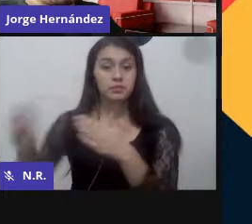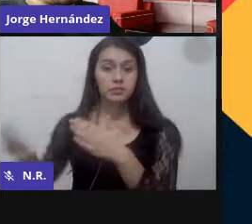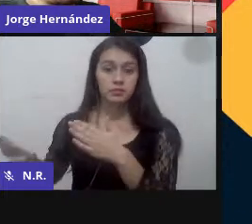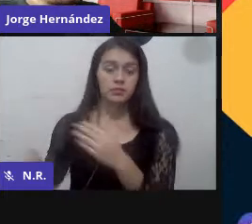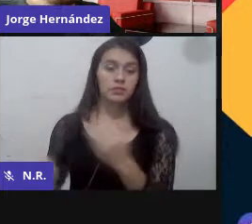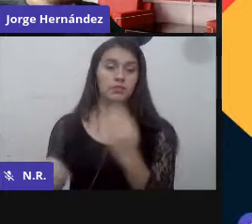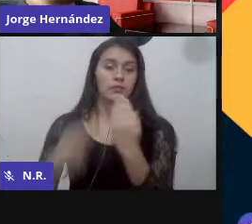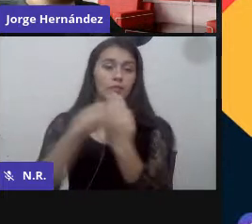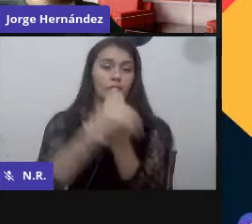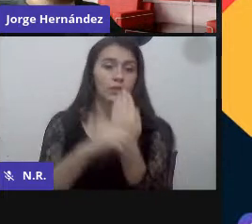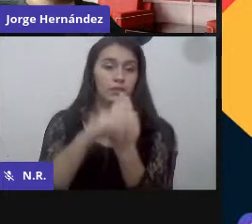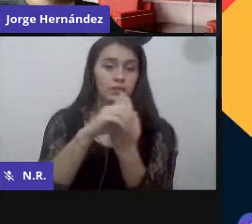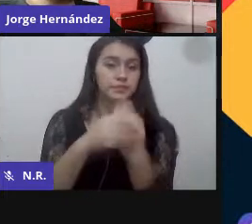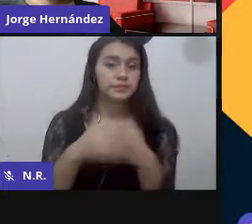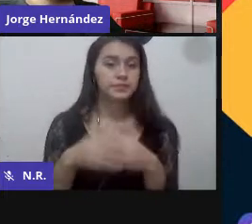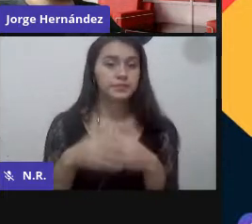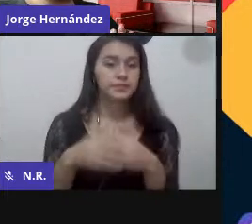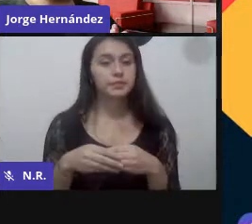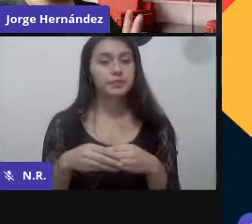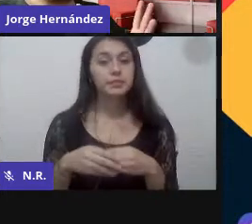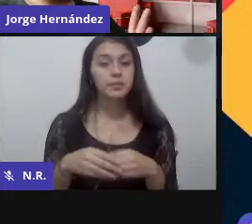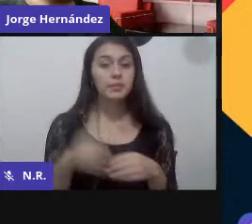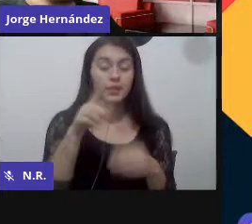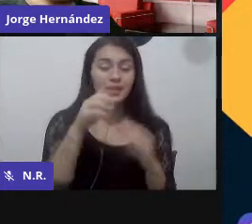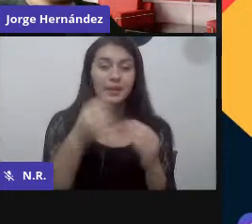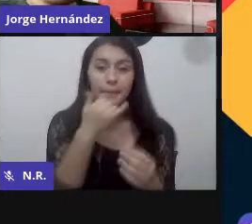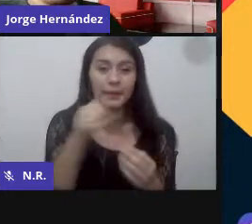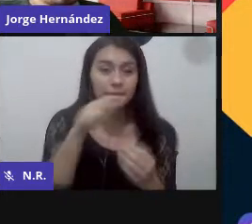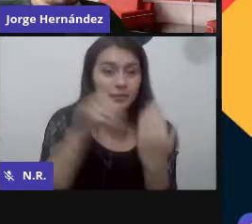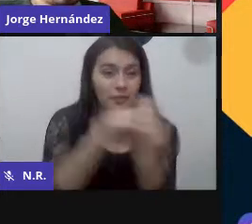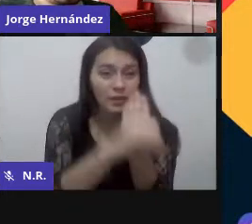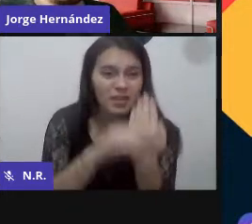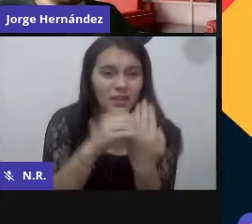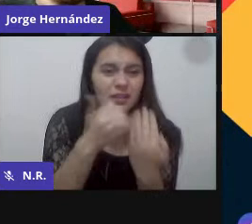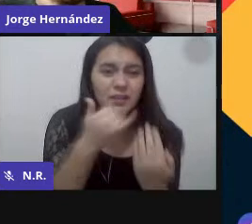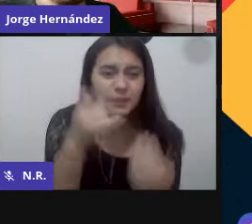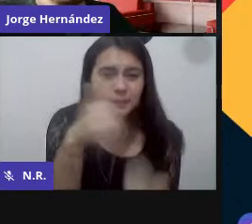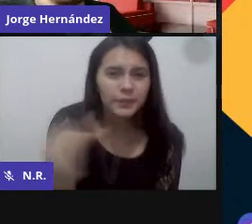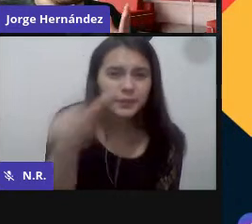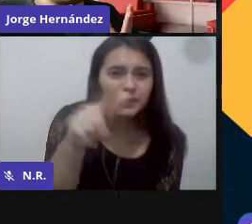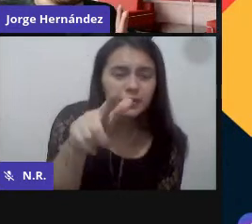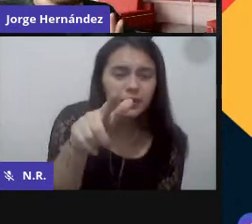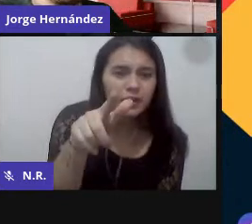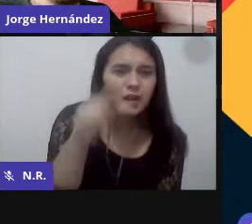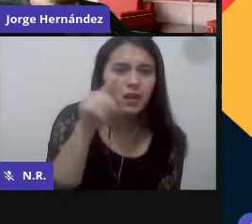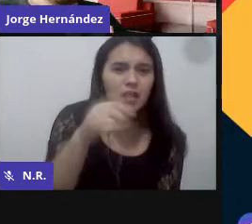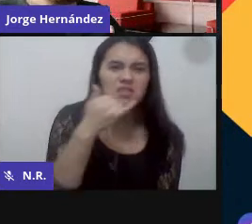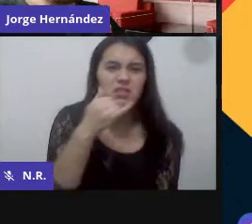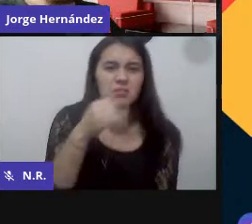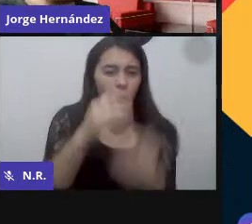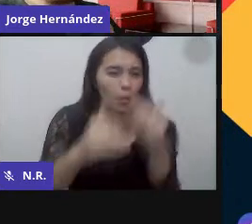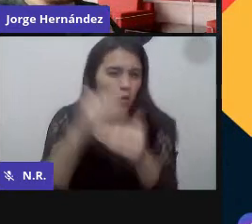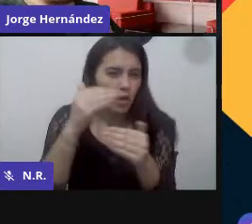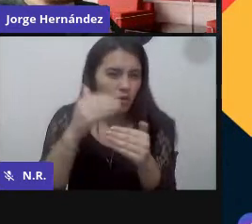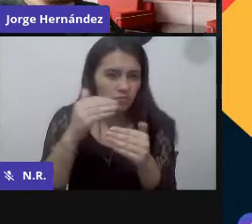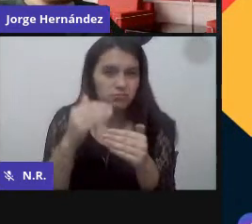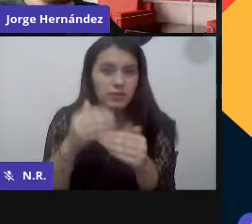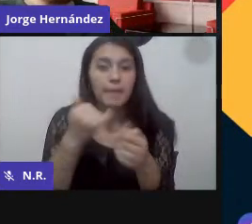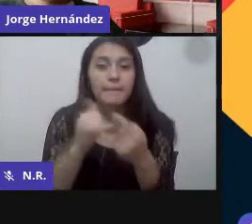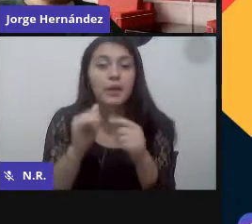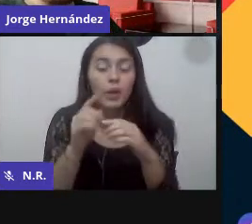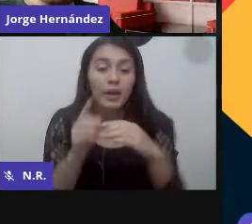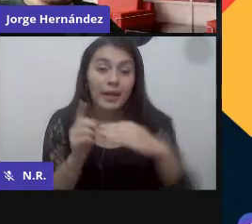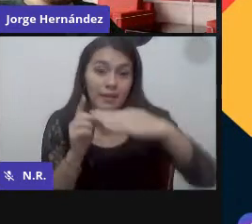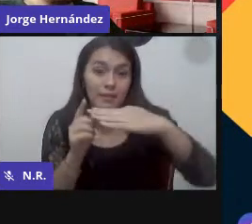a lo que es Instagram. Entonces, en Instagram ustedes pueden ver que esa es como la nueva interfaz, pero en la parte